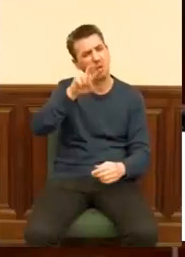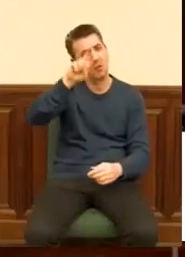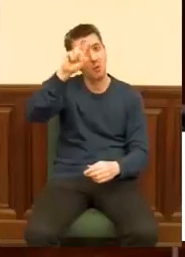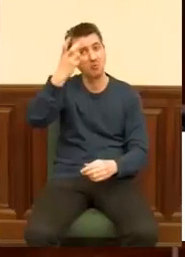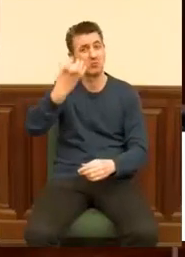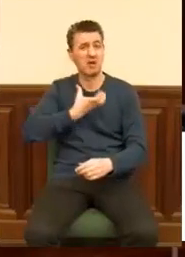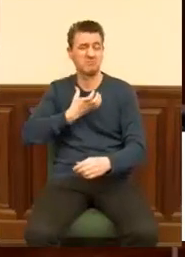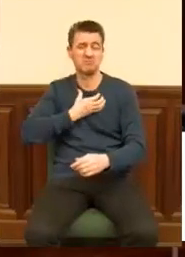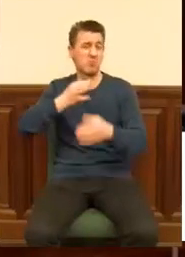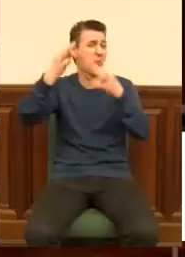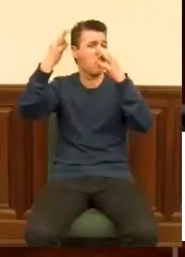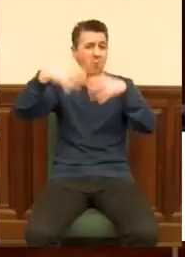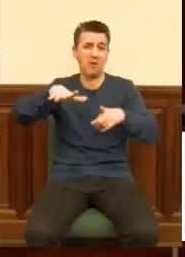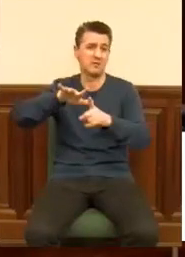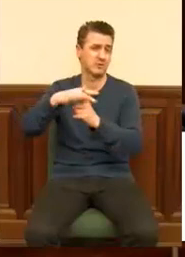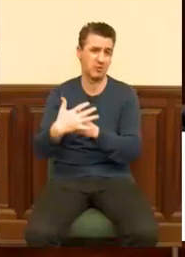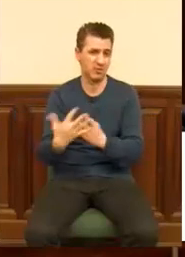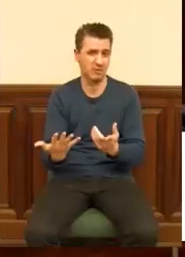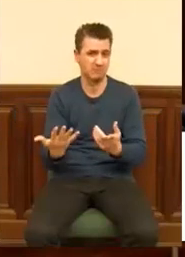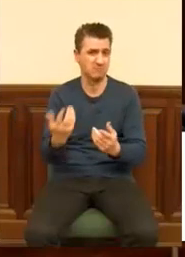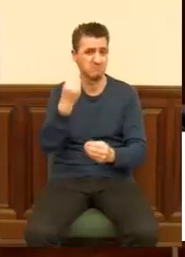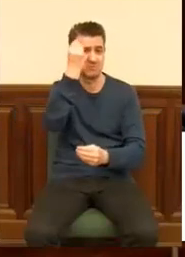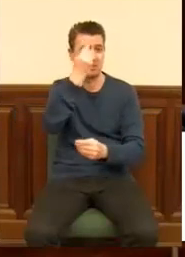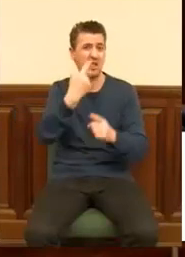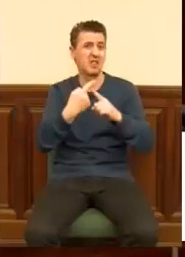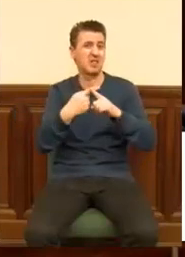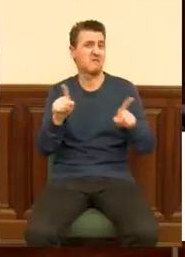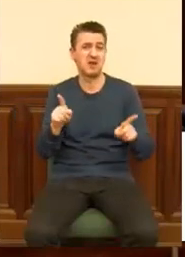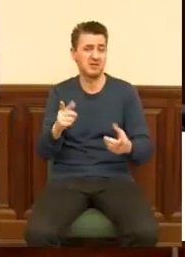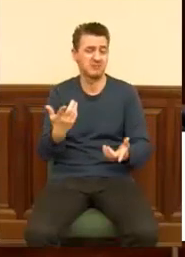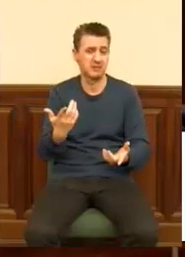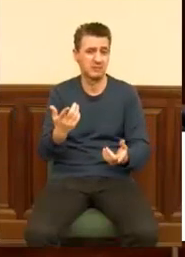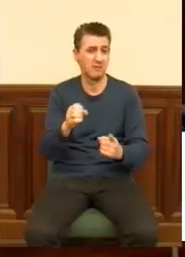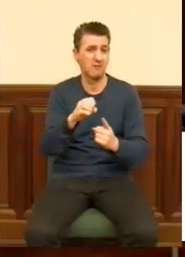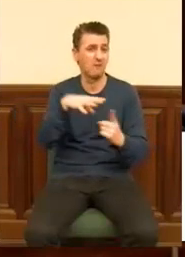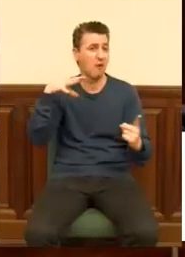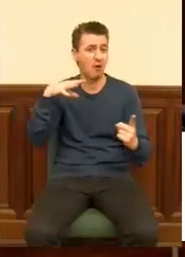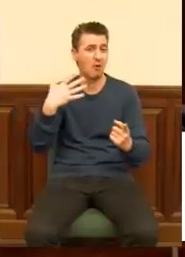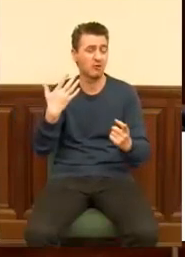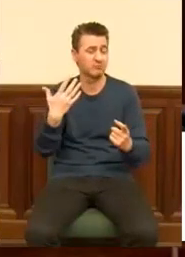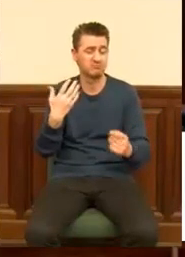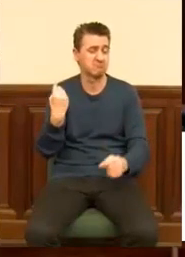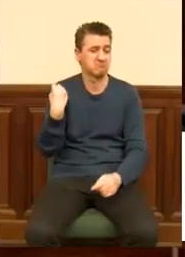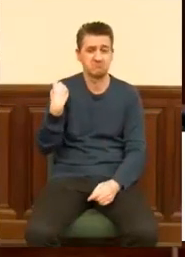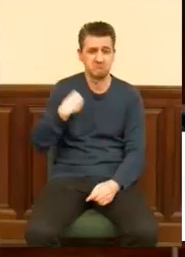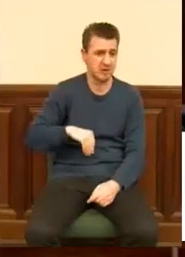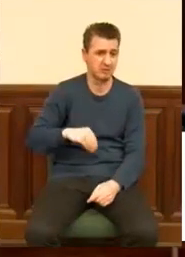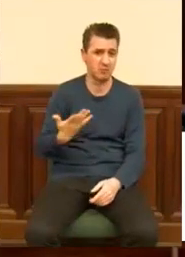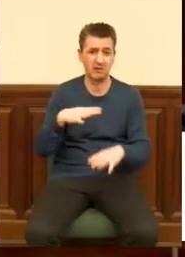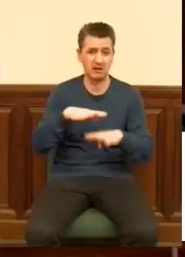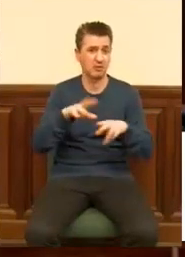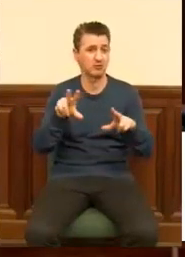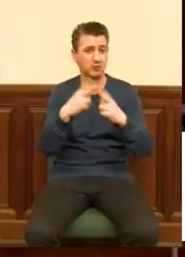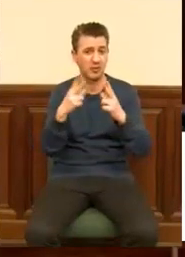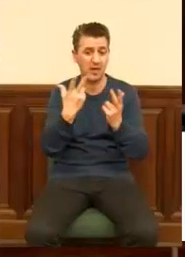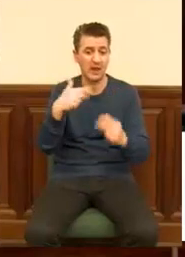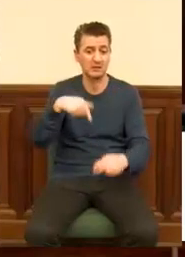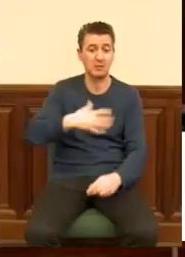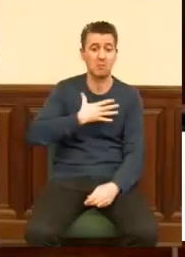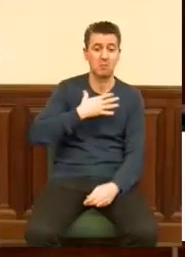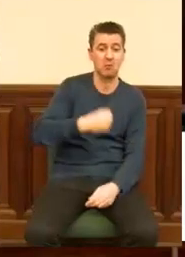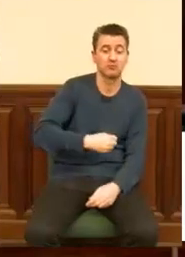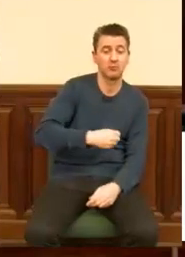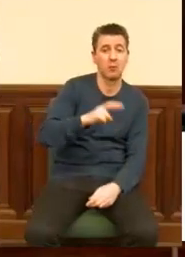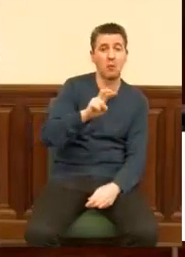O sea, no creo que sean muy difíciles, muy distintos los chats y los foros que se puedan producir en las redes sociales de Móstoles con